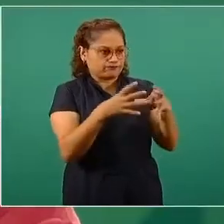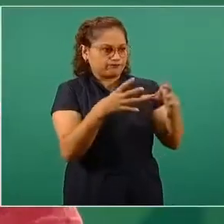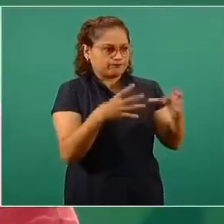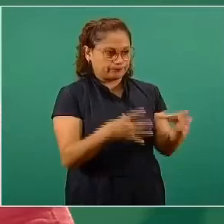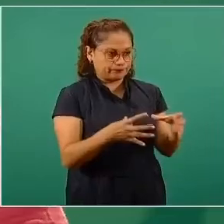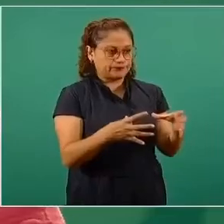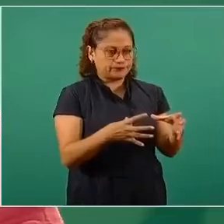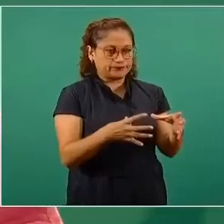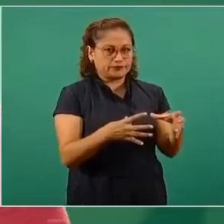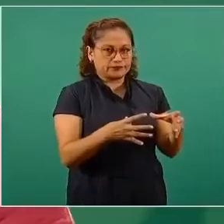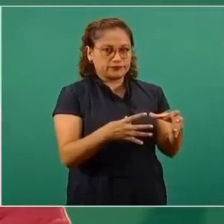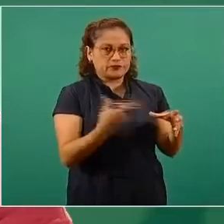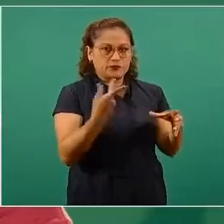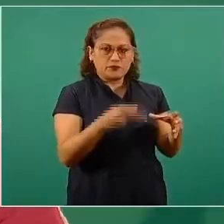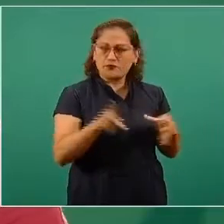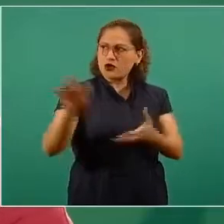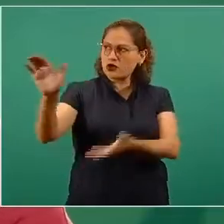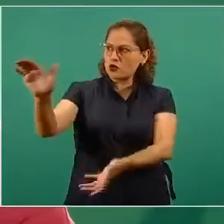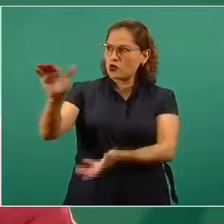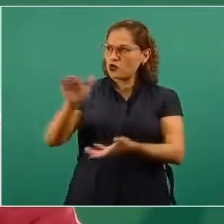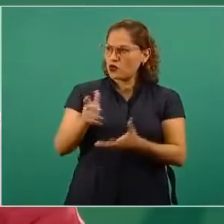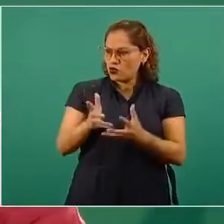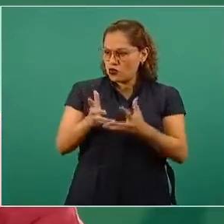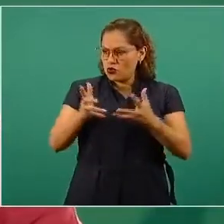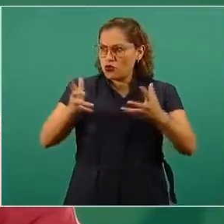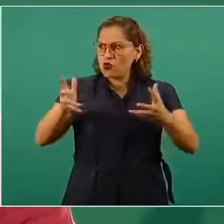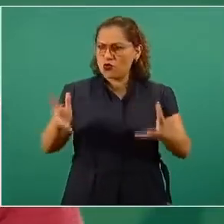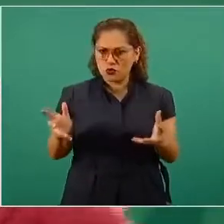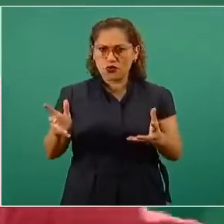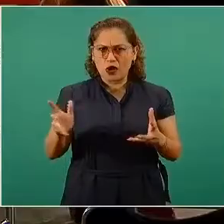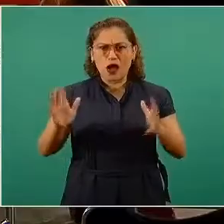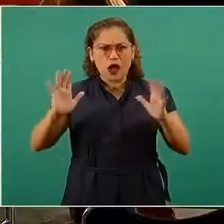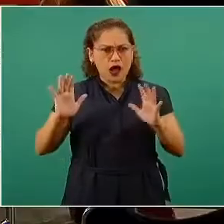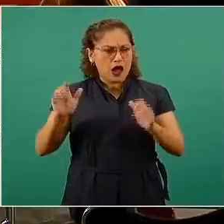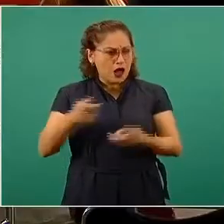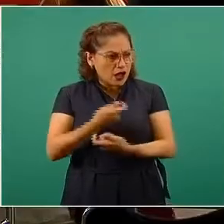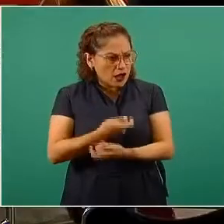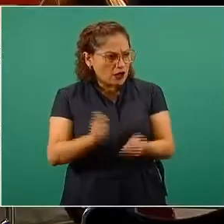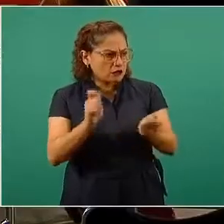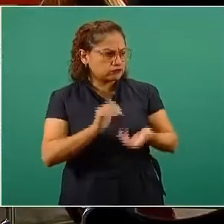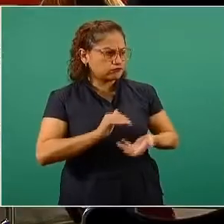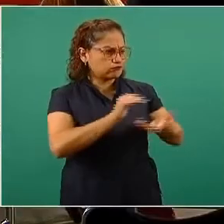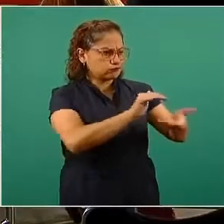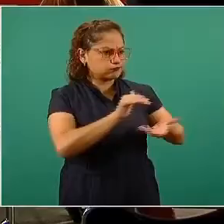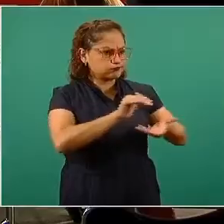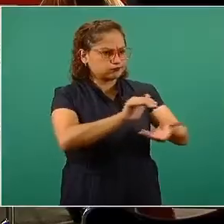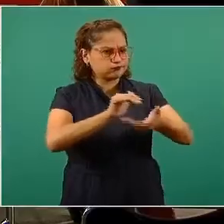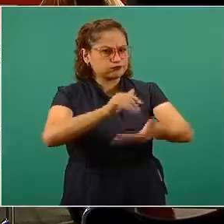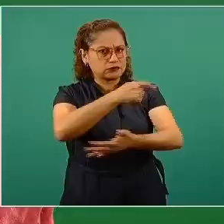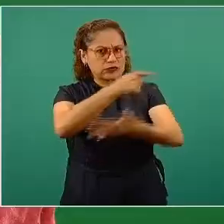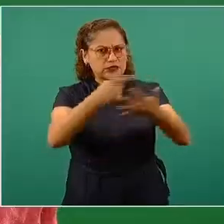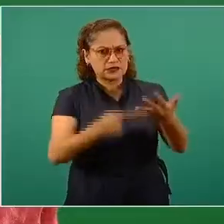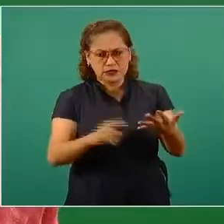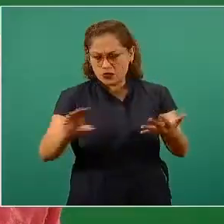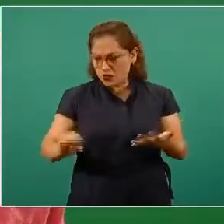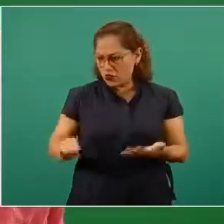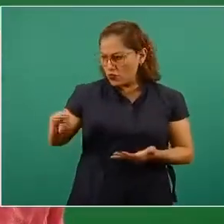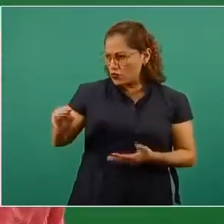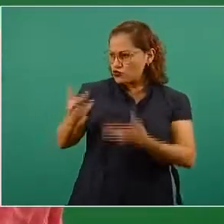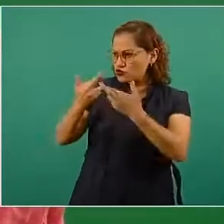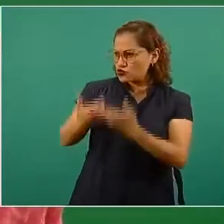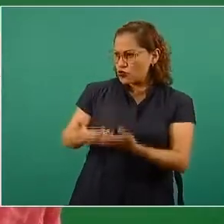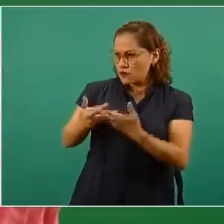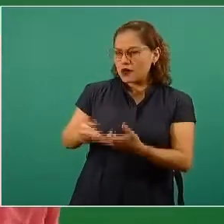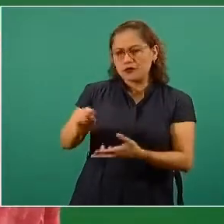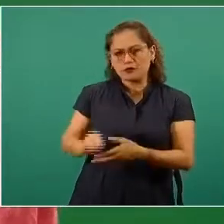para 5 estados y la mitad de la población de un 6º estado. Bueno, pues es lo que ocurre, se hace así, se empieza a vacunar y en